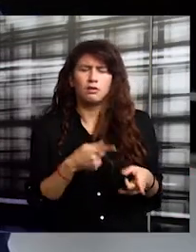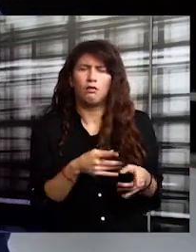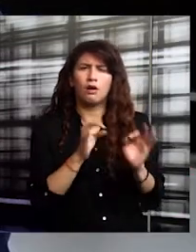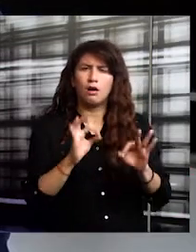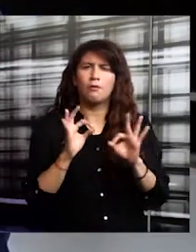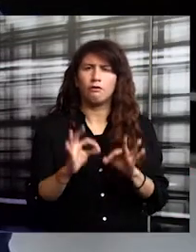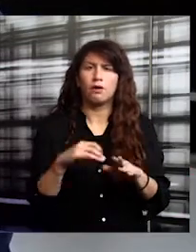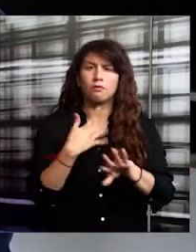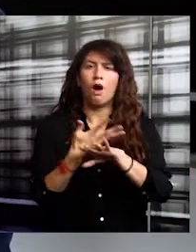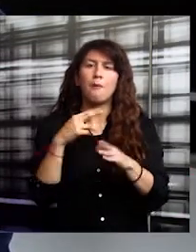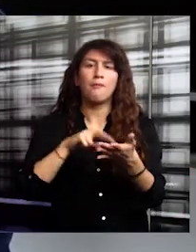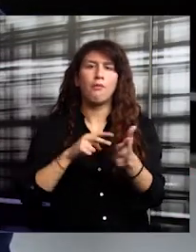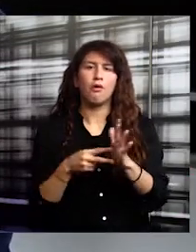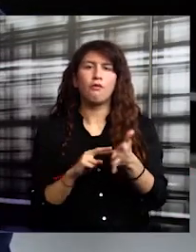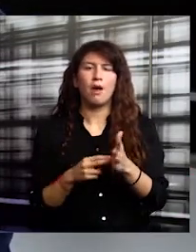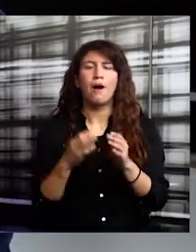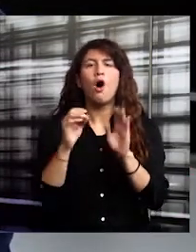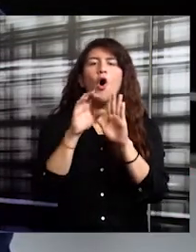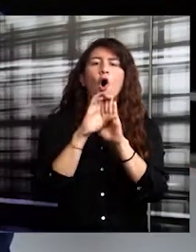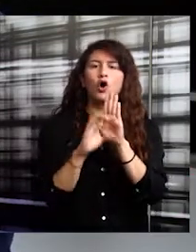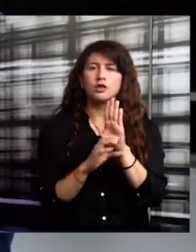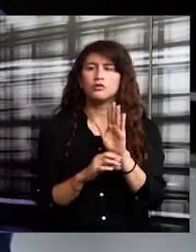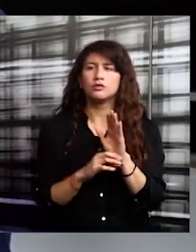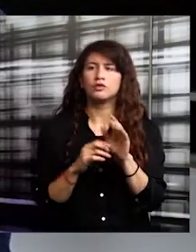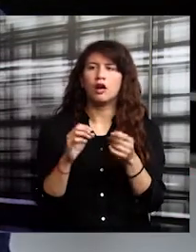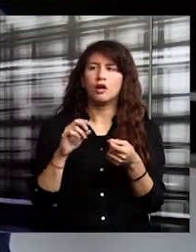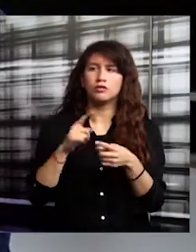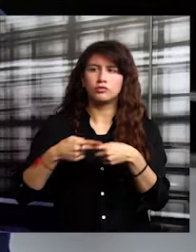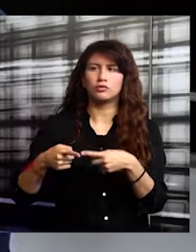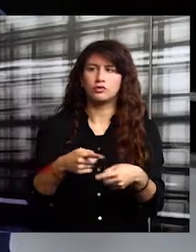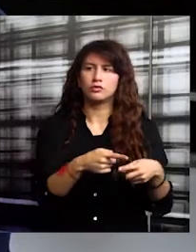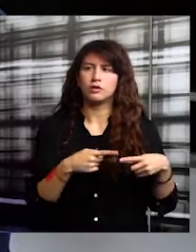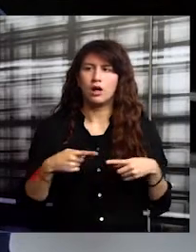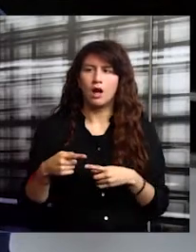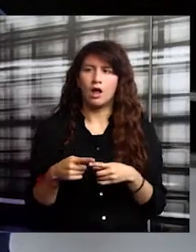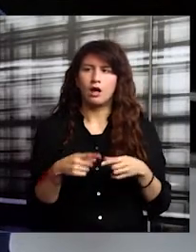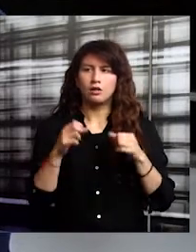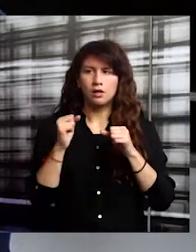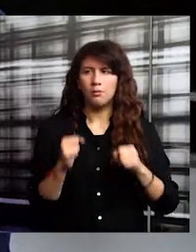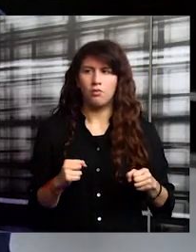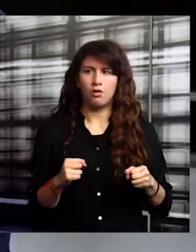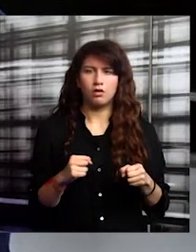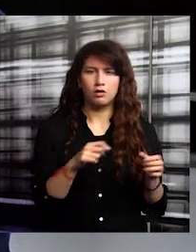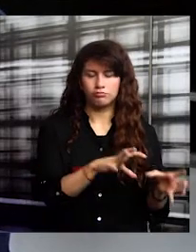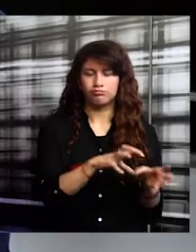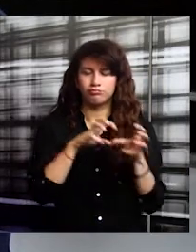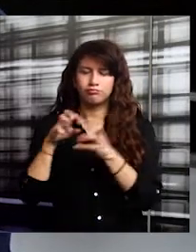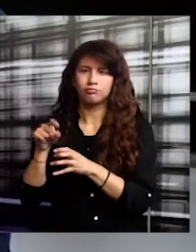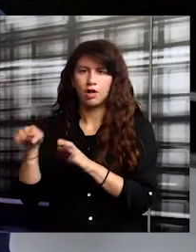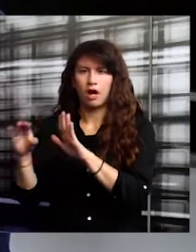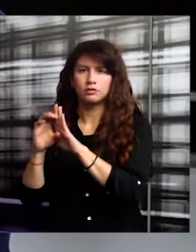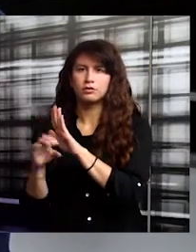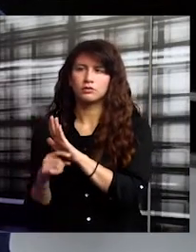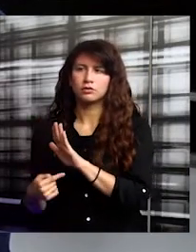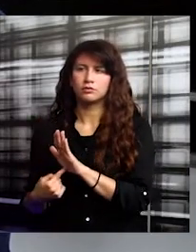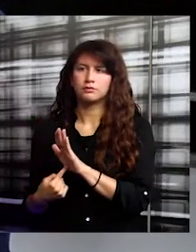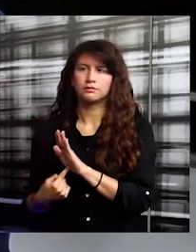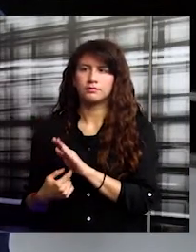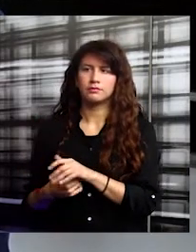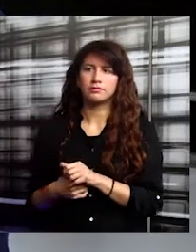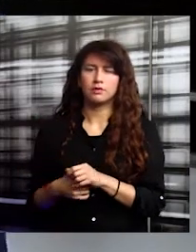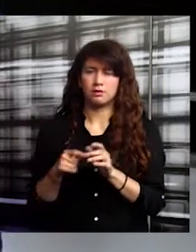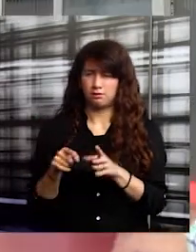situaciones sociales que se pueden solucionar con esta Constitución que hay actualmente. Sí. ¿Es así? Sí,